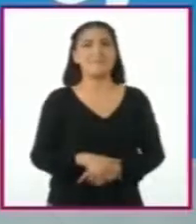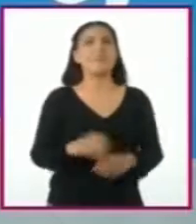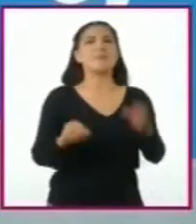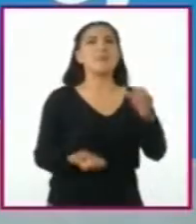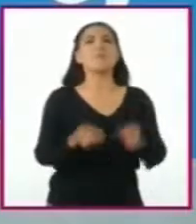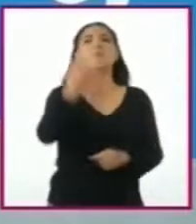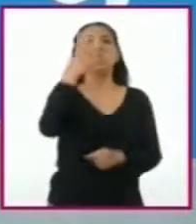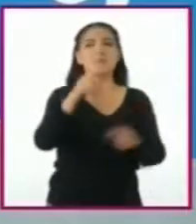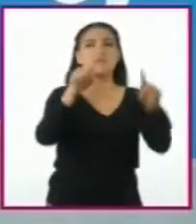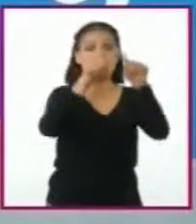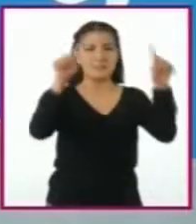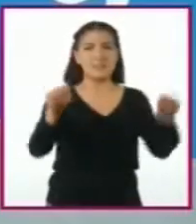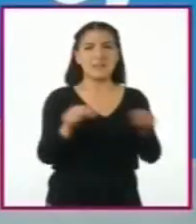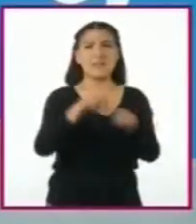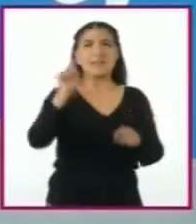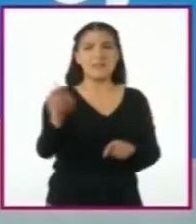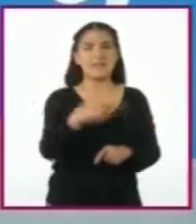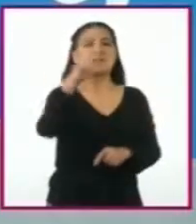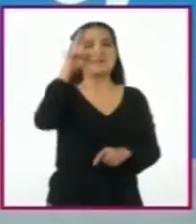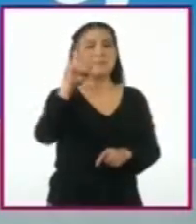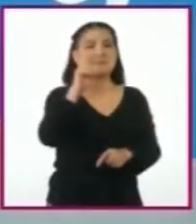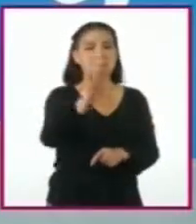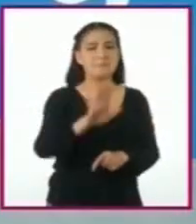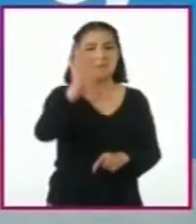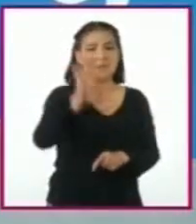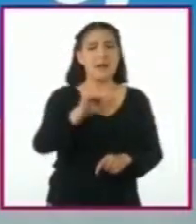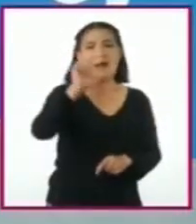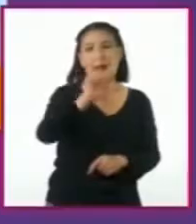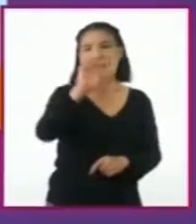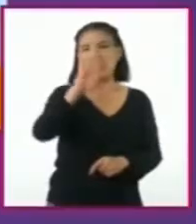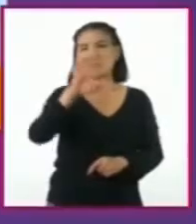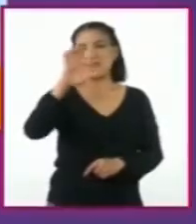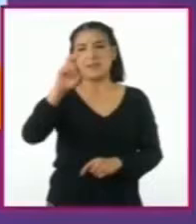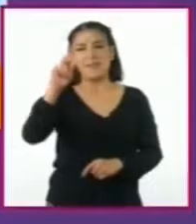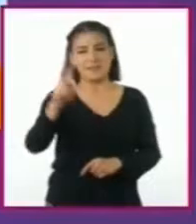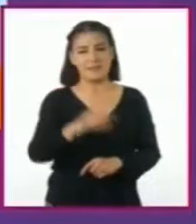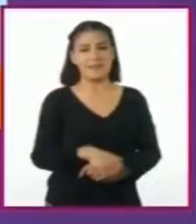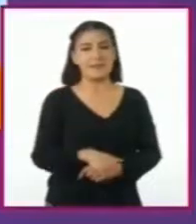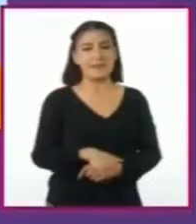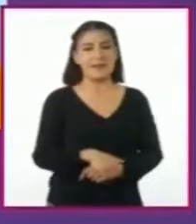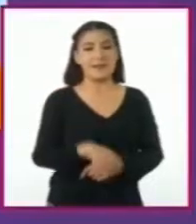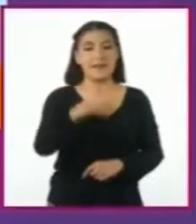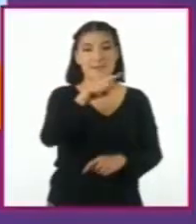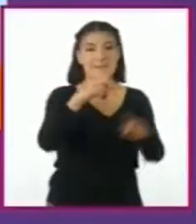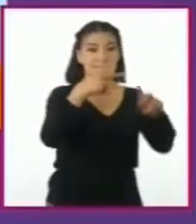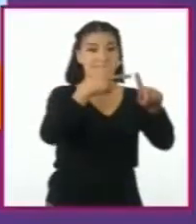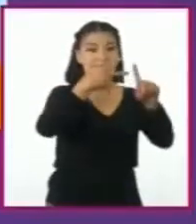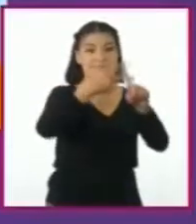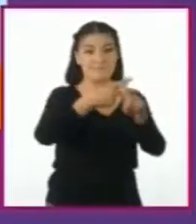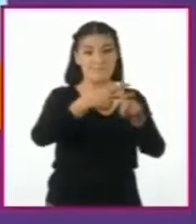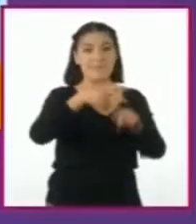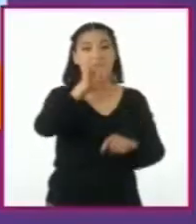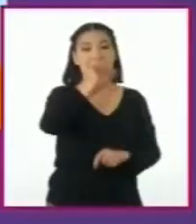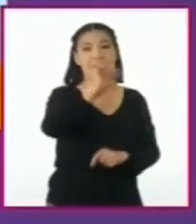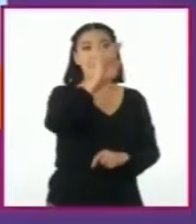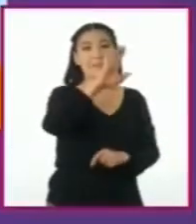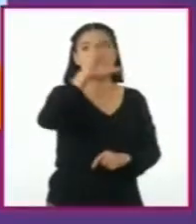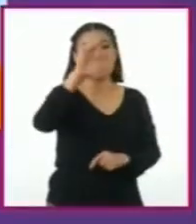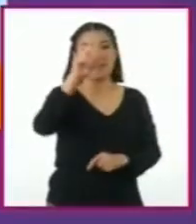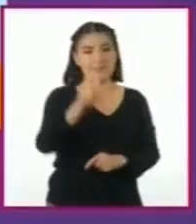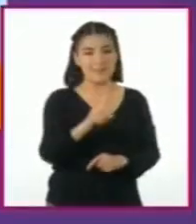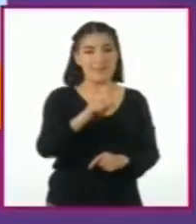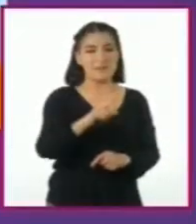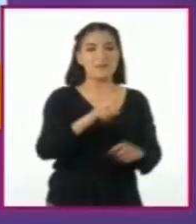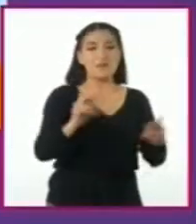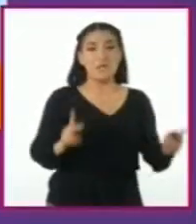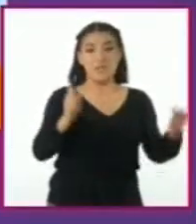cuadrilátero es semejante al cuadrilátero ABCD? Los ángulos del cuadrilátero ABCD son